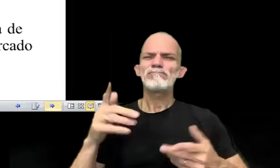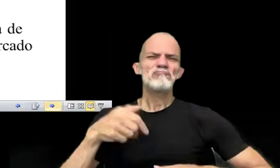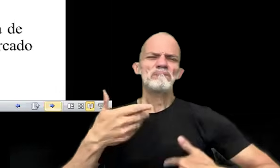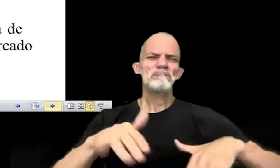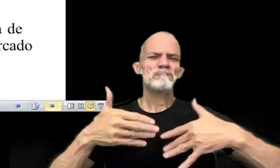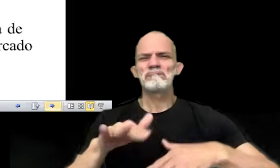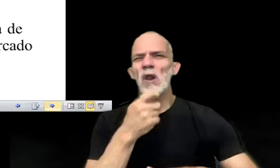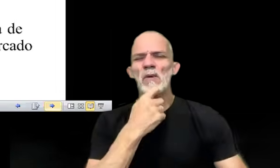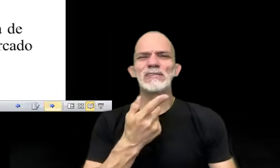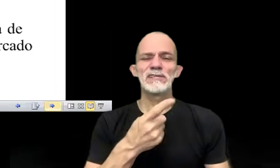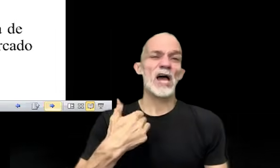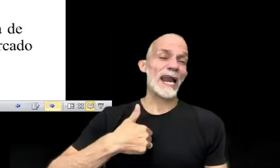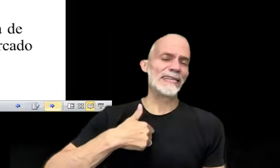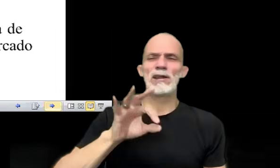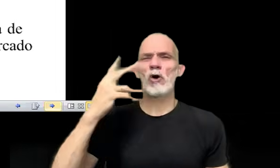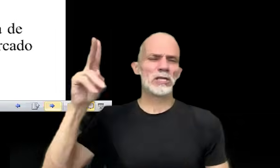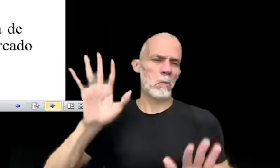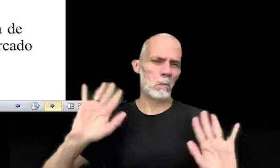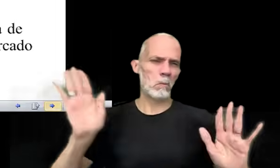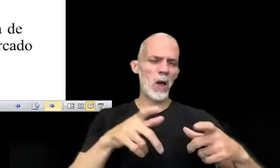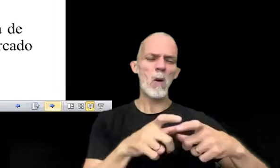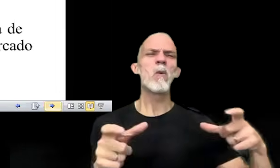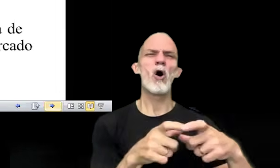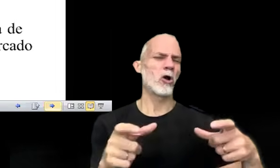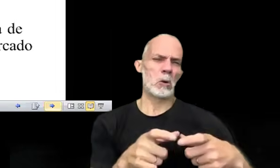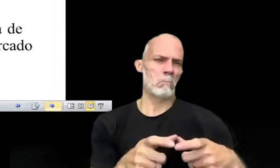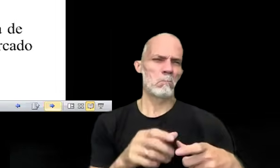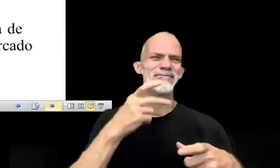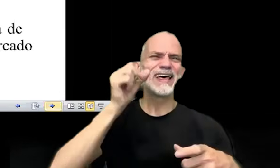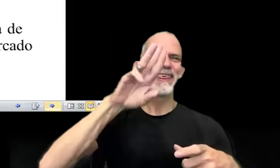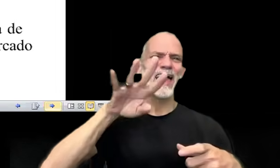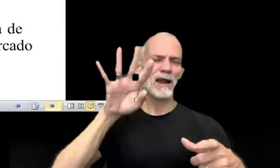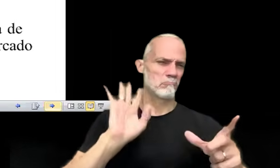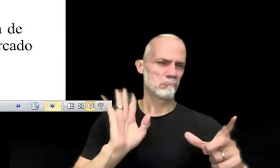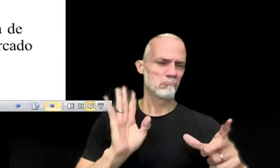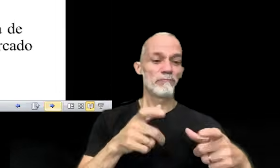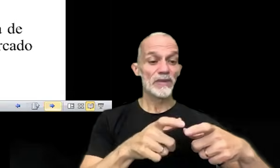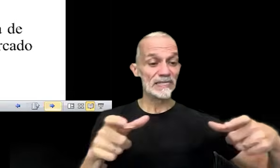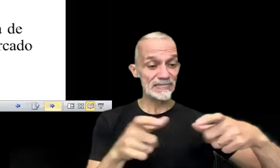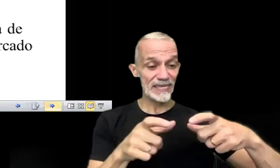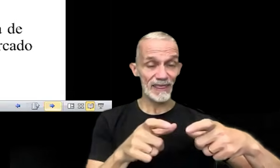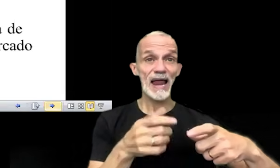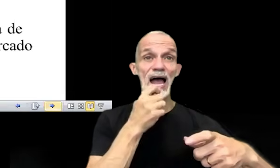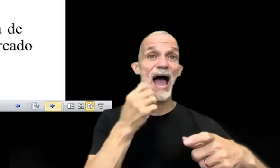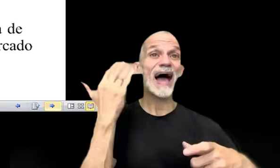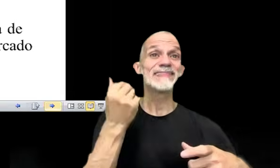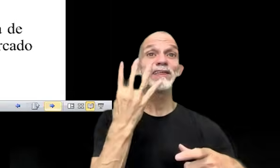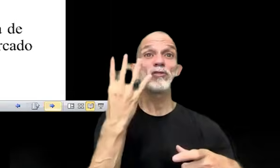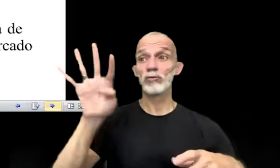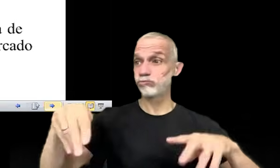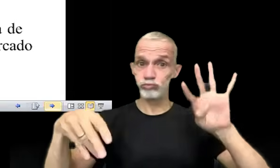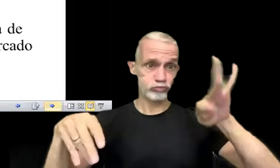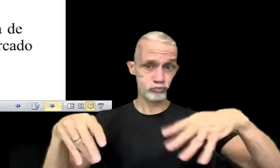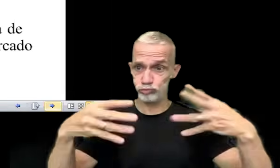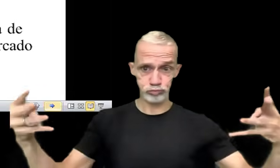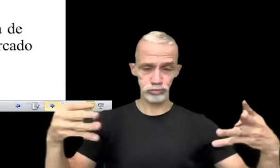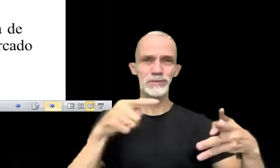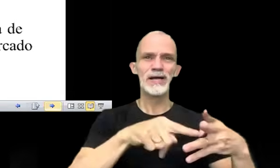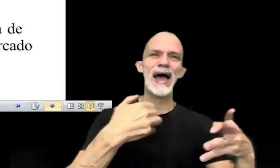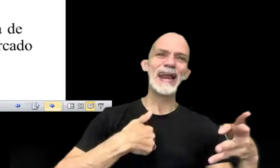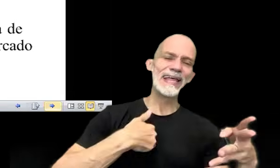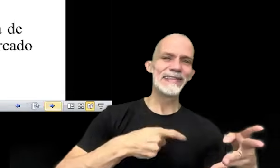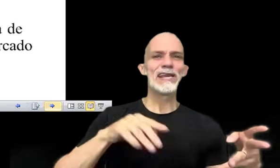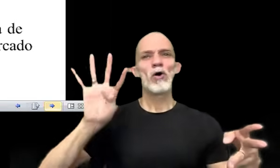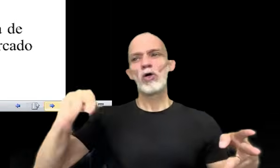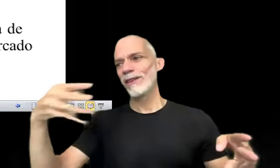ya no importa ¿sí? Si son del país o del exterior, porque ya no tengo dos tablas. Cuando había dos tablas, ¿sí? Tabla para